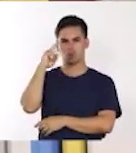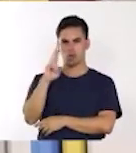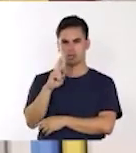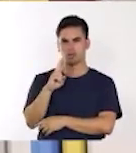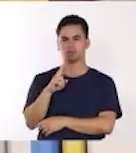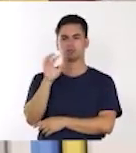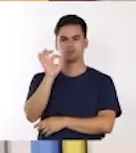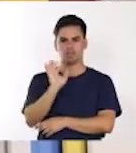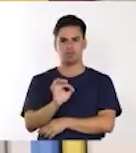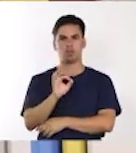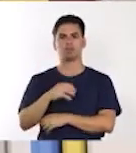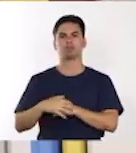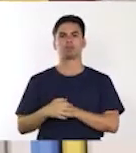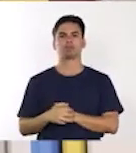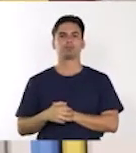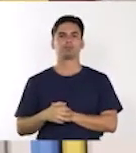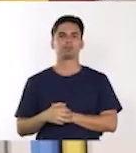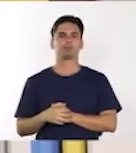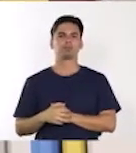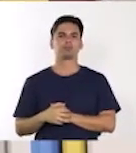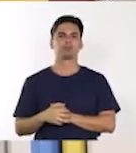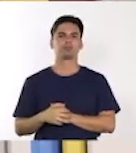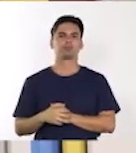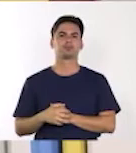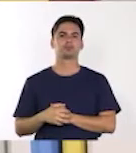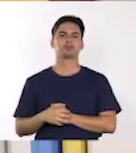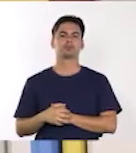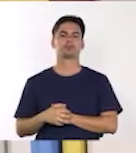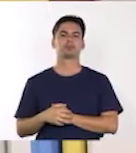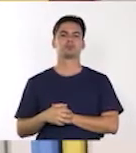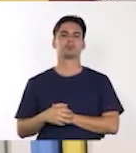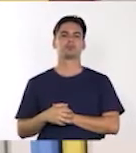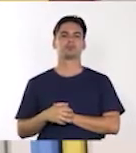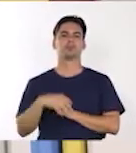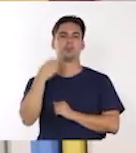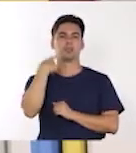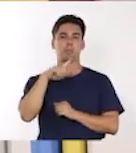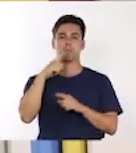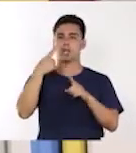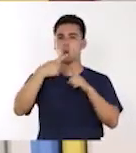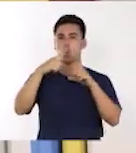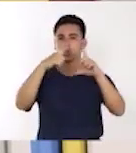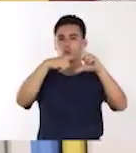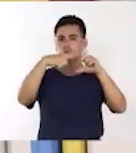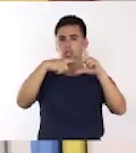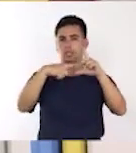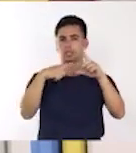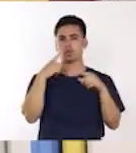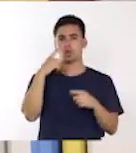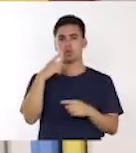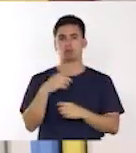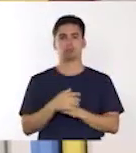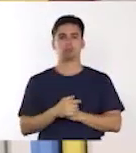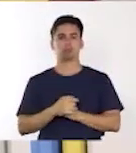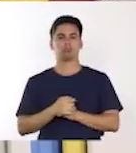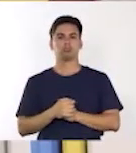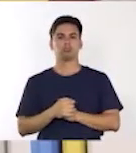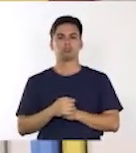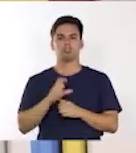vimos en la unidad 6 el papel que desempeña la juventud